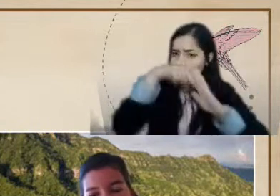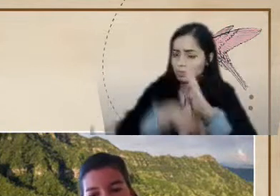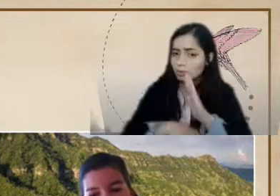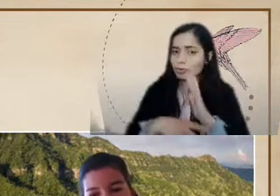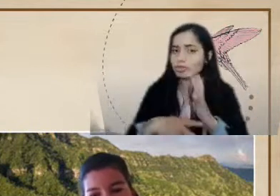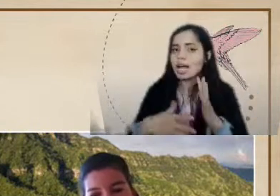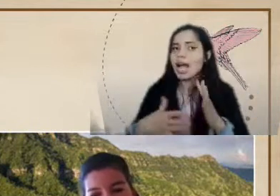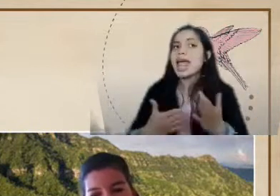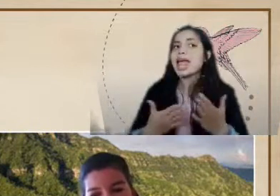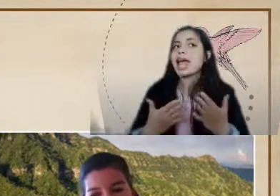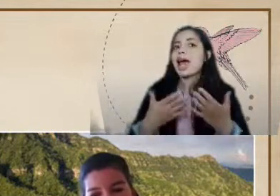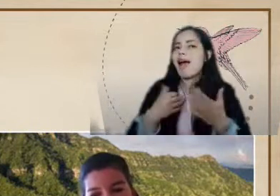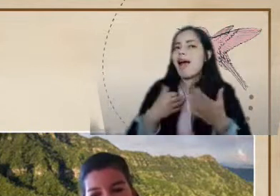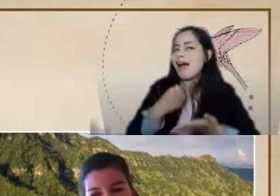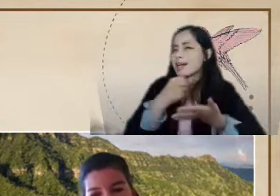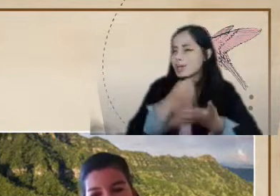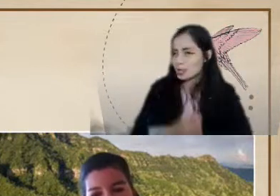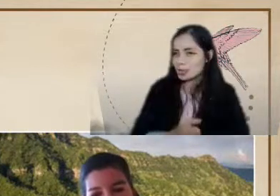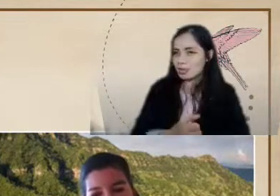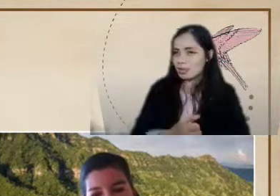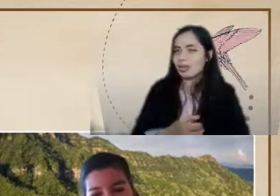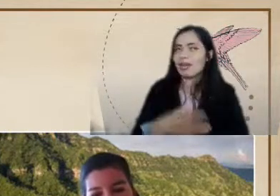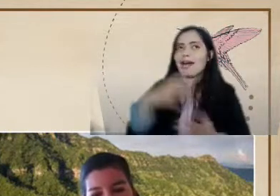a esta pregunta.